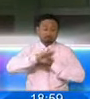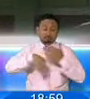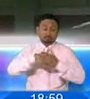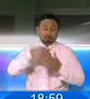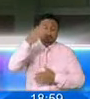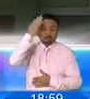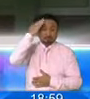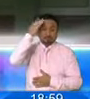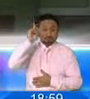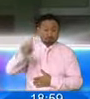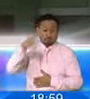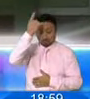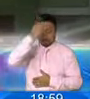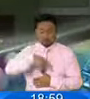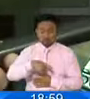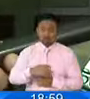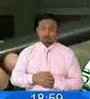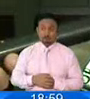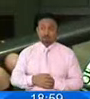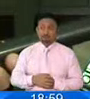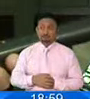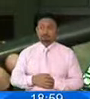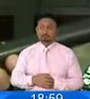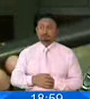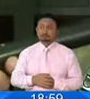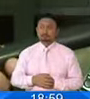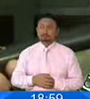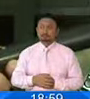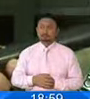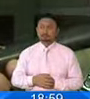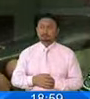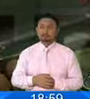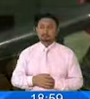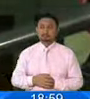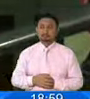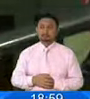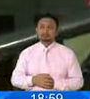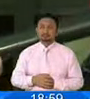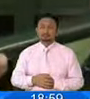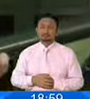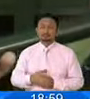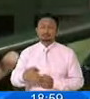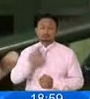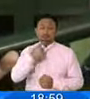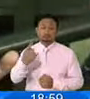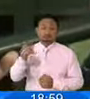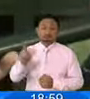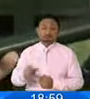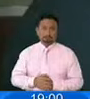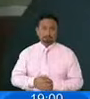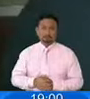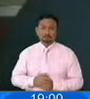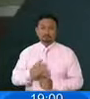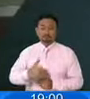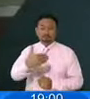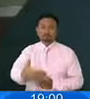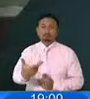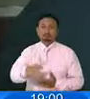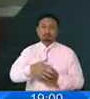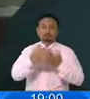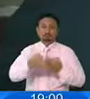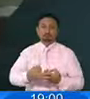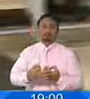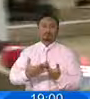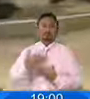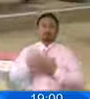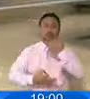su posición frente al ingeniero Alexei Mosquera. Bueno, él afirmaba que no la actuación. El paso es concretar la etapa